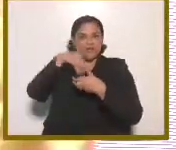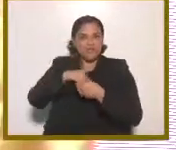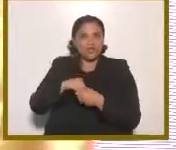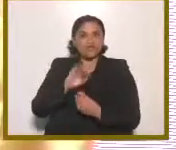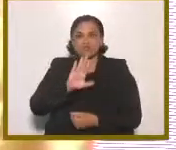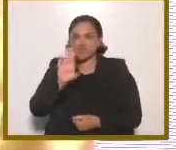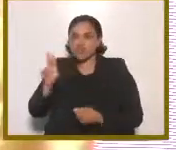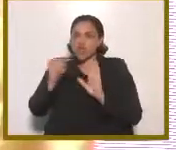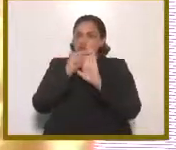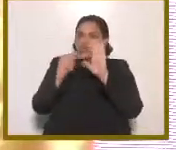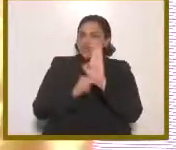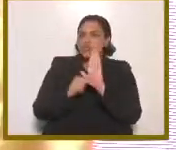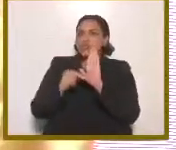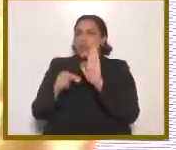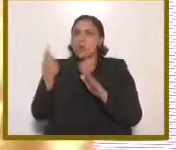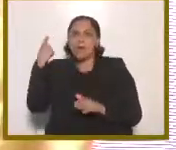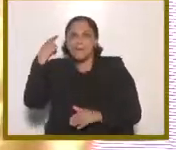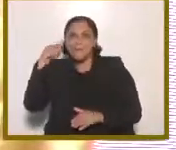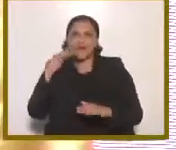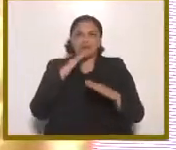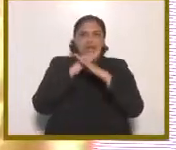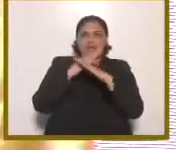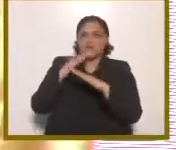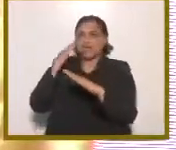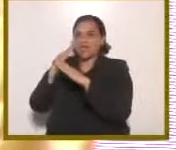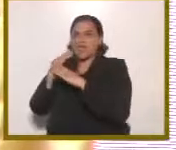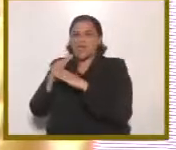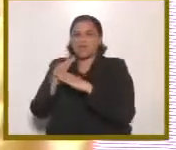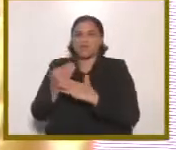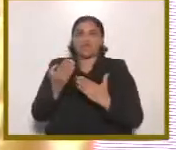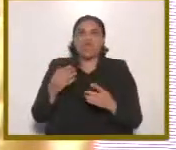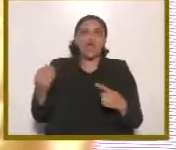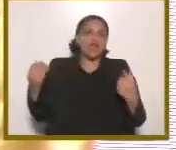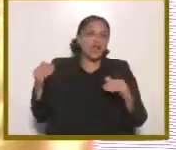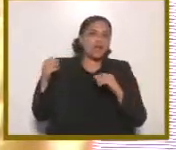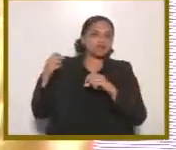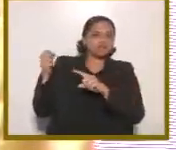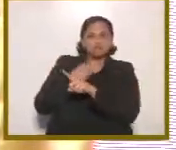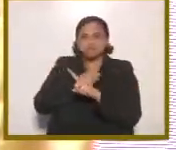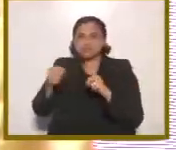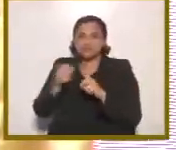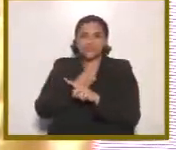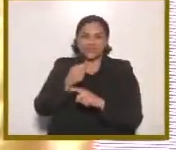prevención, sanción y erradicación de la violencia política de género.